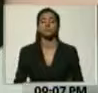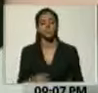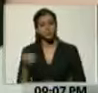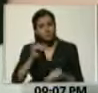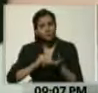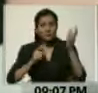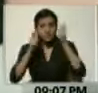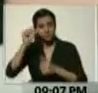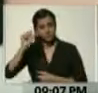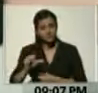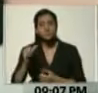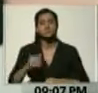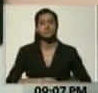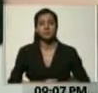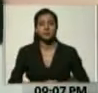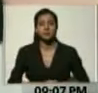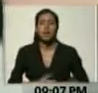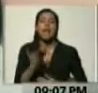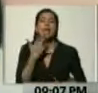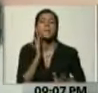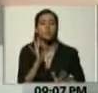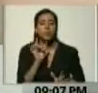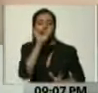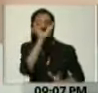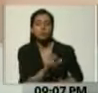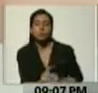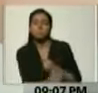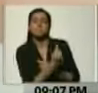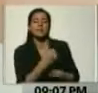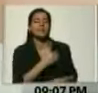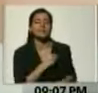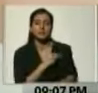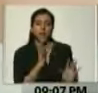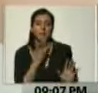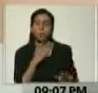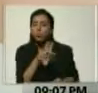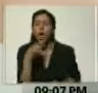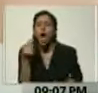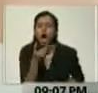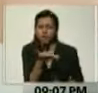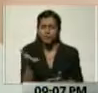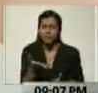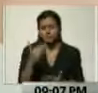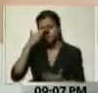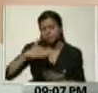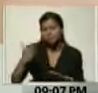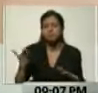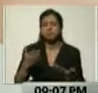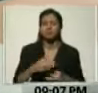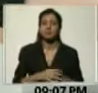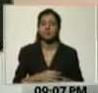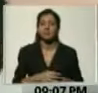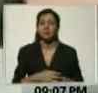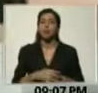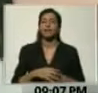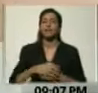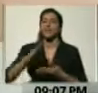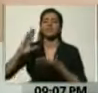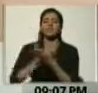Cuando alguien les diga a ustedes, por ejemplo, miren, sobre todo ustedes los muchachos, los jóvenes, no, que hay que